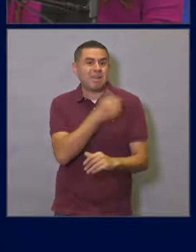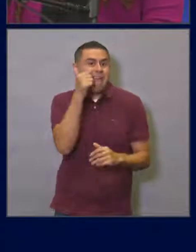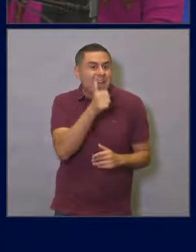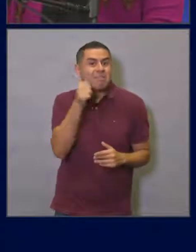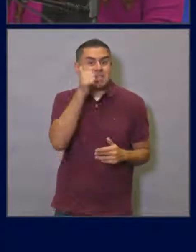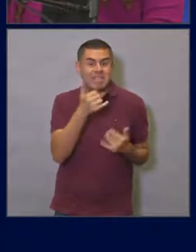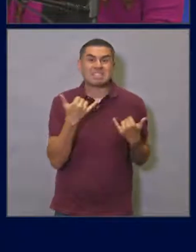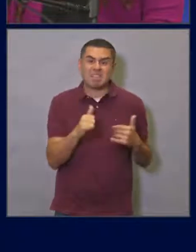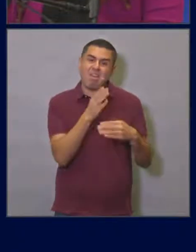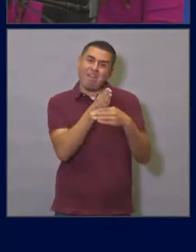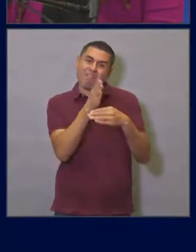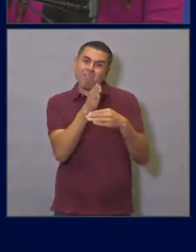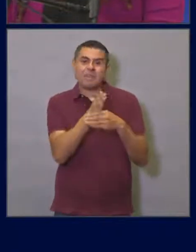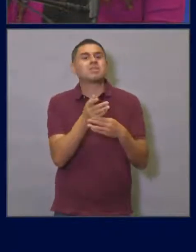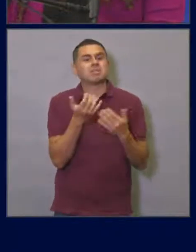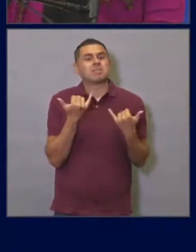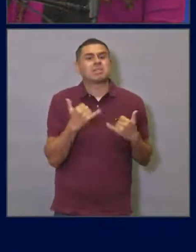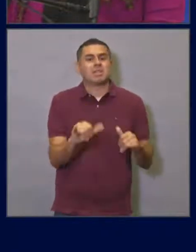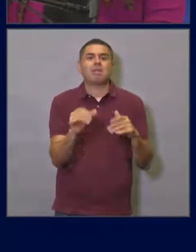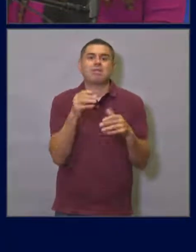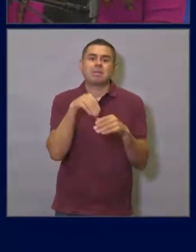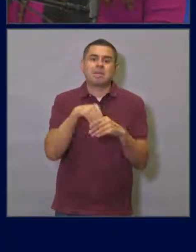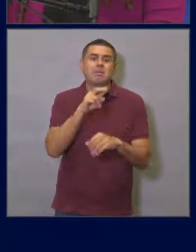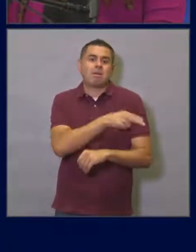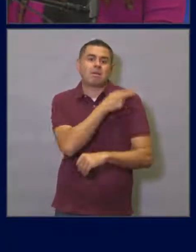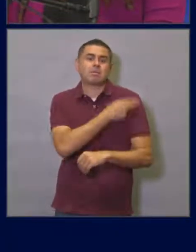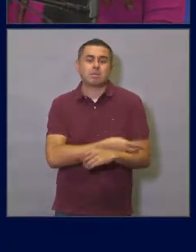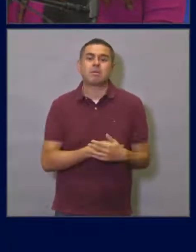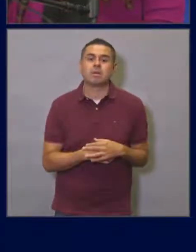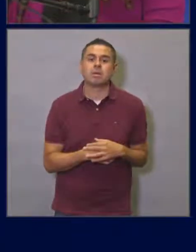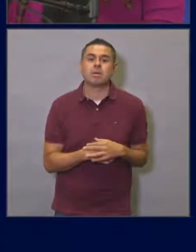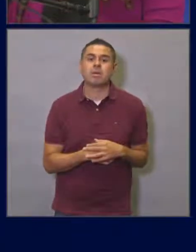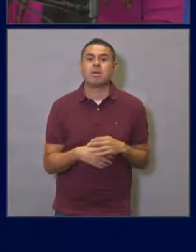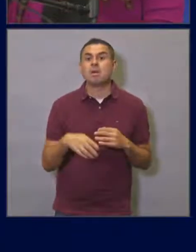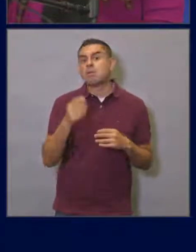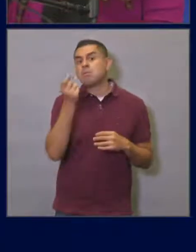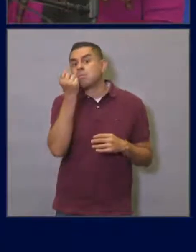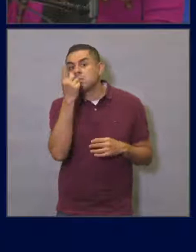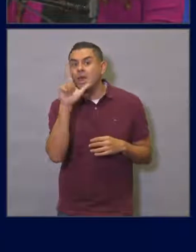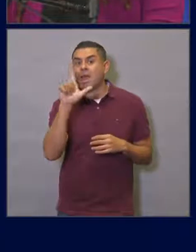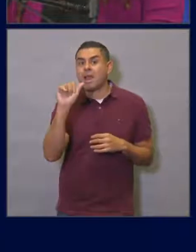y actualmente el condado de Los Ángeles tiene un promedio de